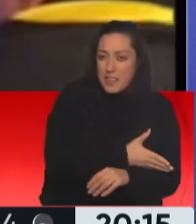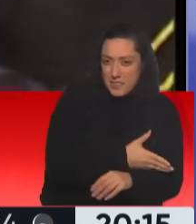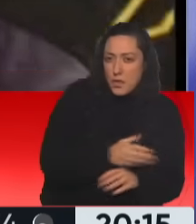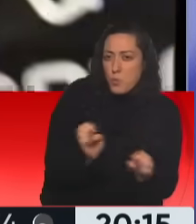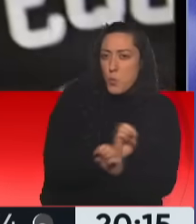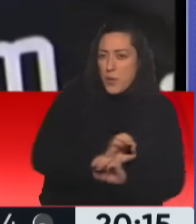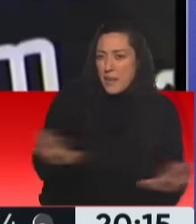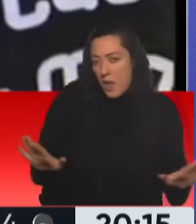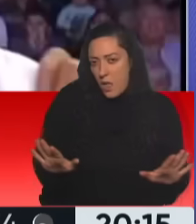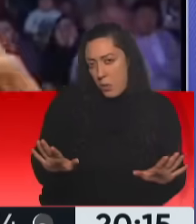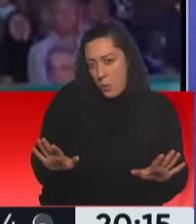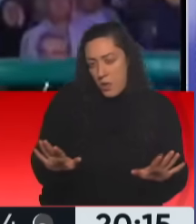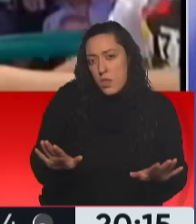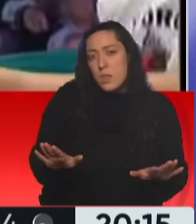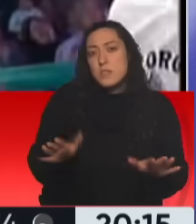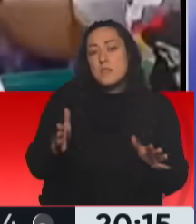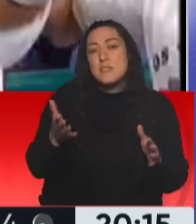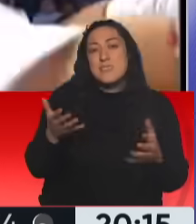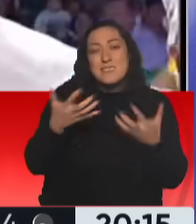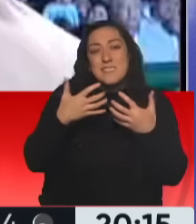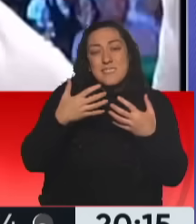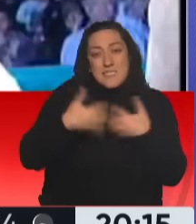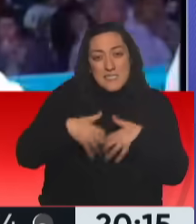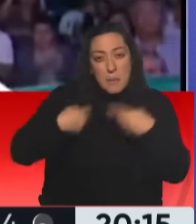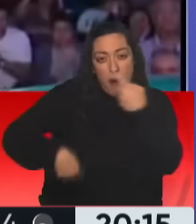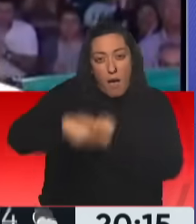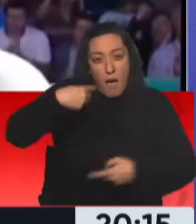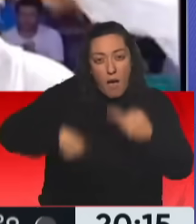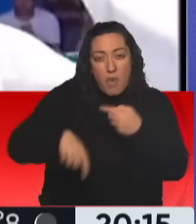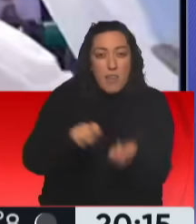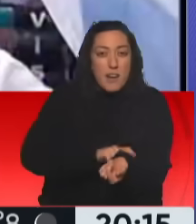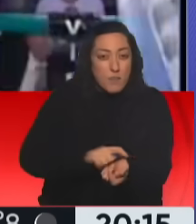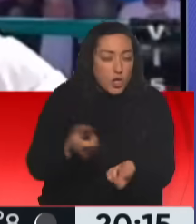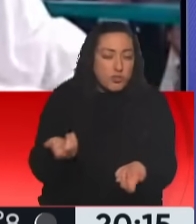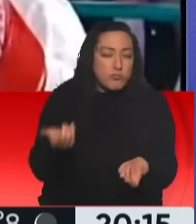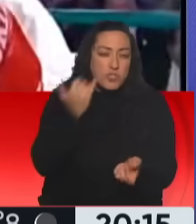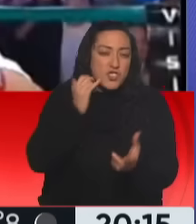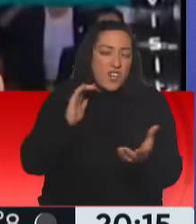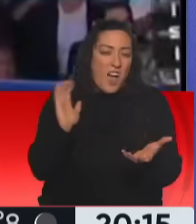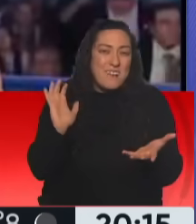grave de base Sí. y con un sistema nervioso central ya, bueno, bastante golpeado, ¿no?